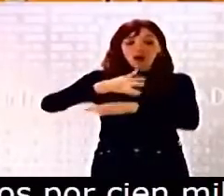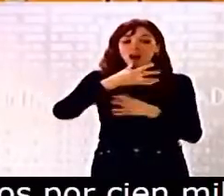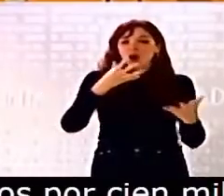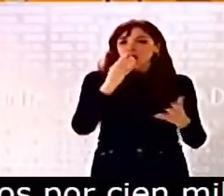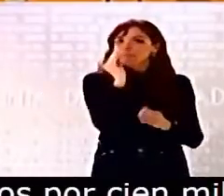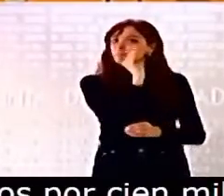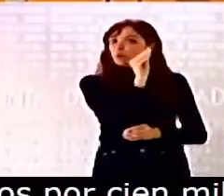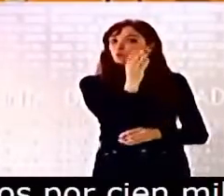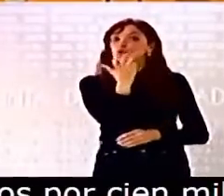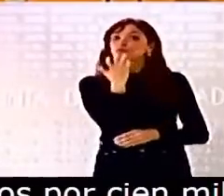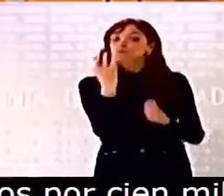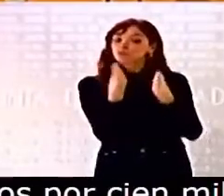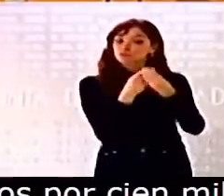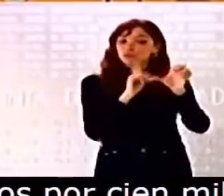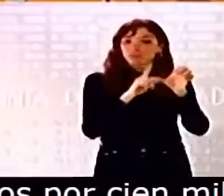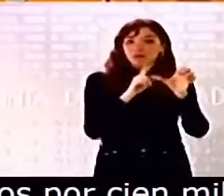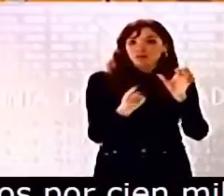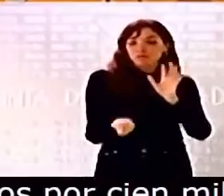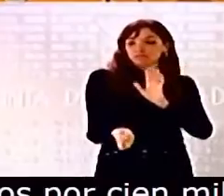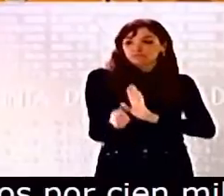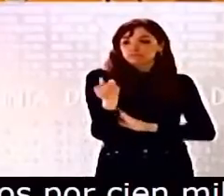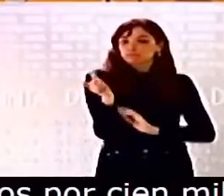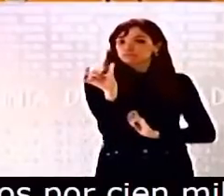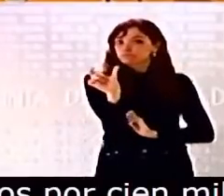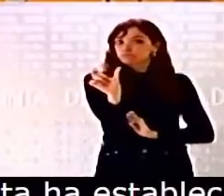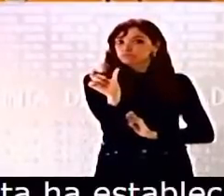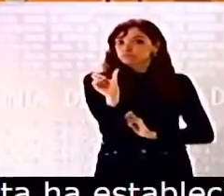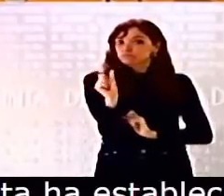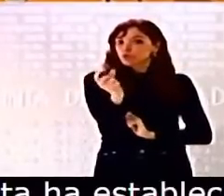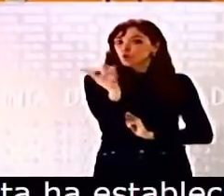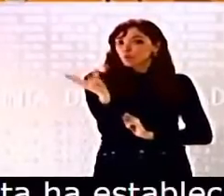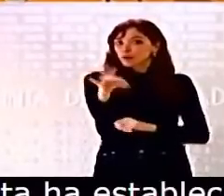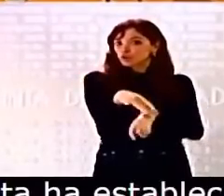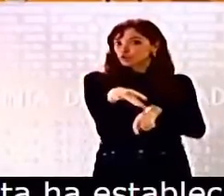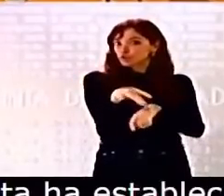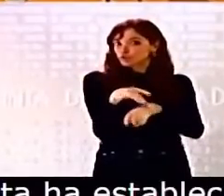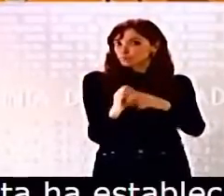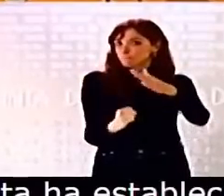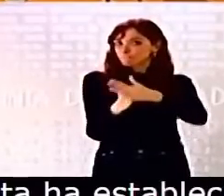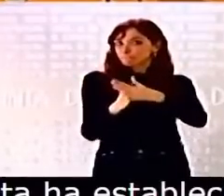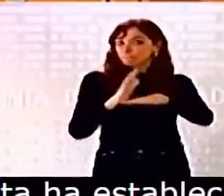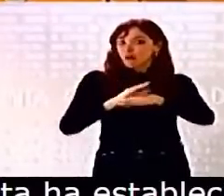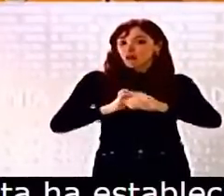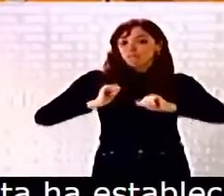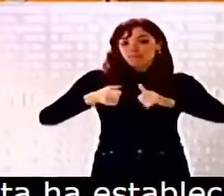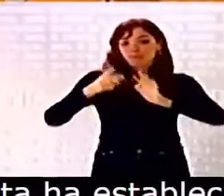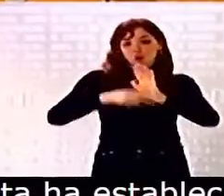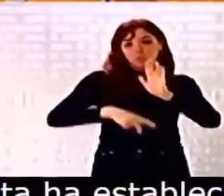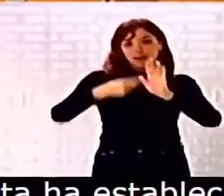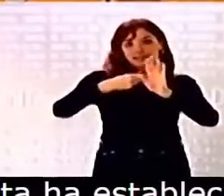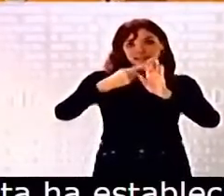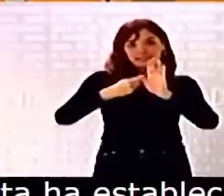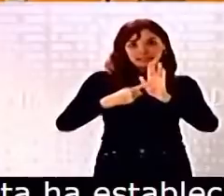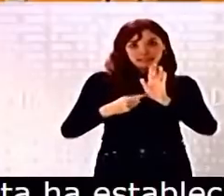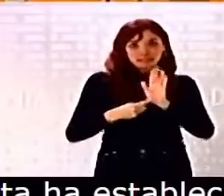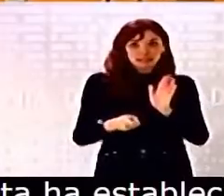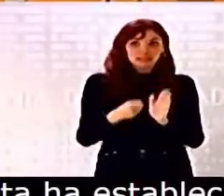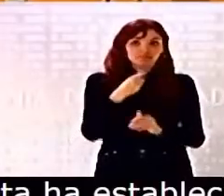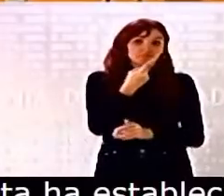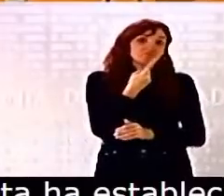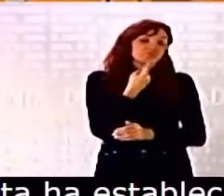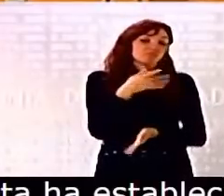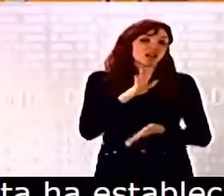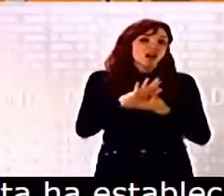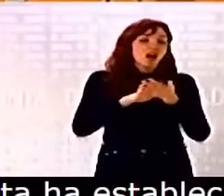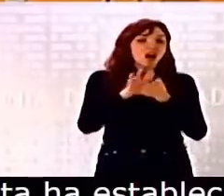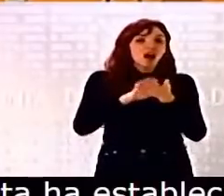algún umbral de incidencia para empezar a aplicar esa desescalada, que bueno, hablaba ahora de medidas